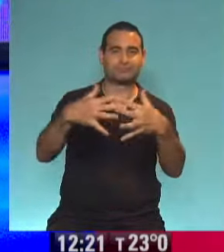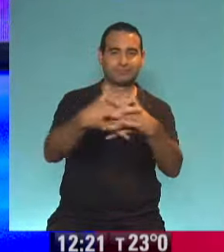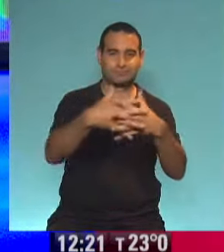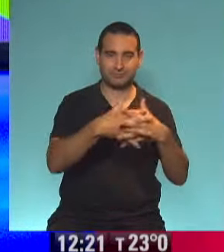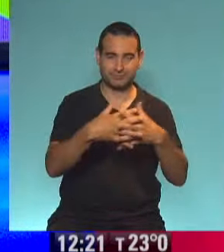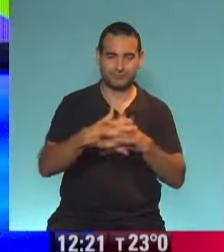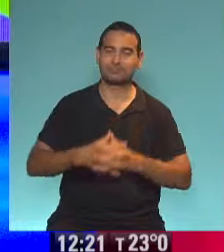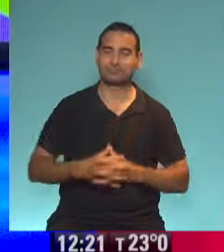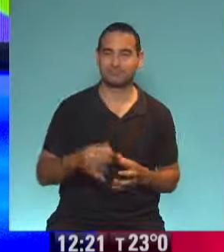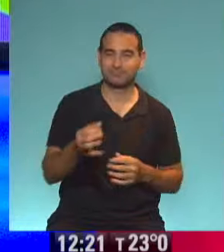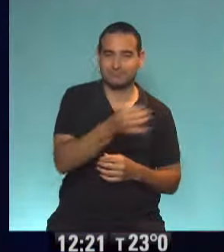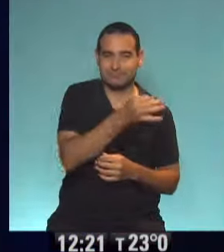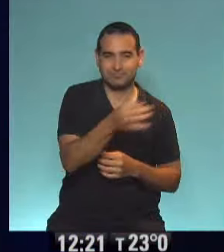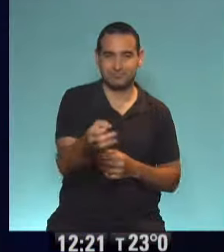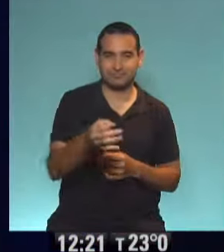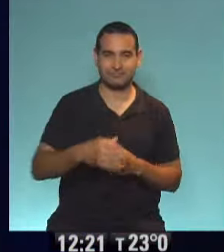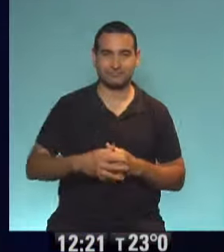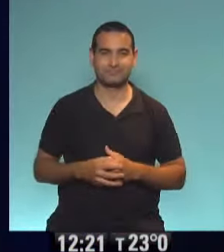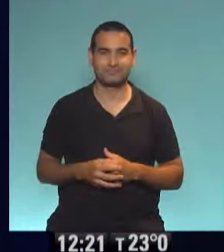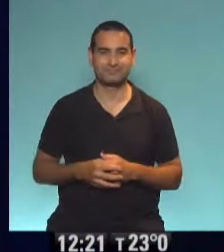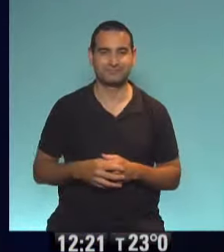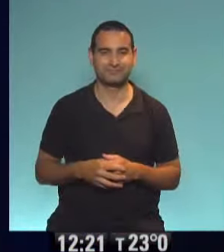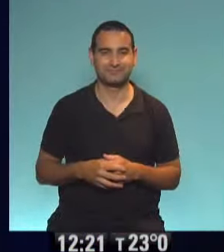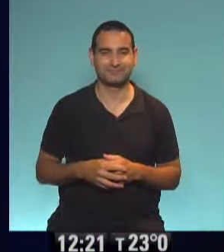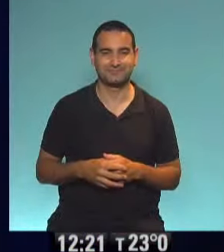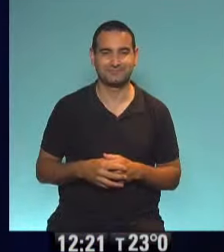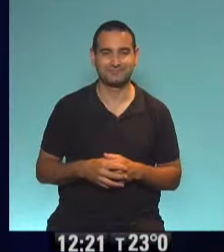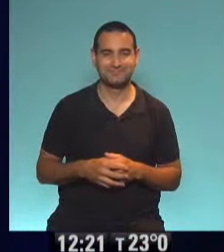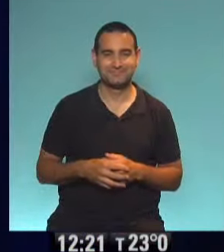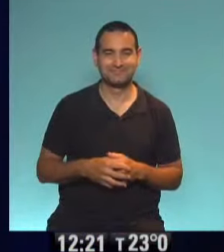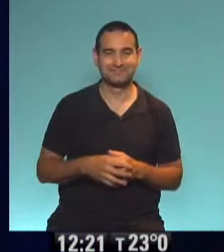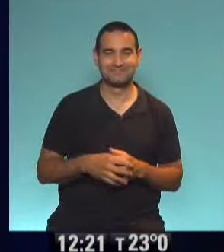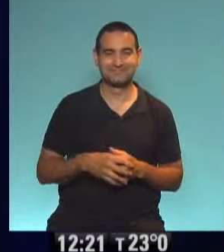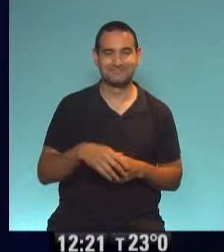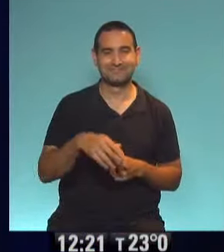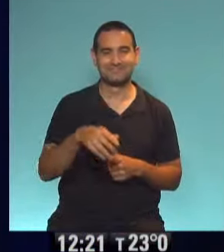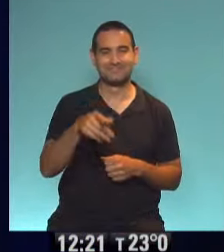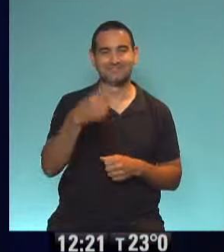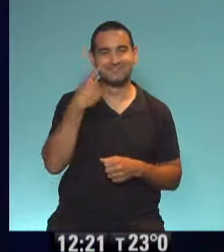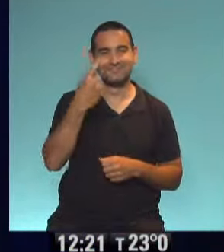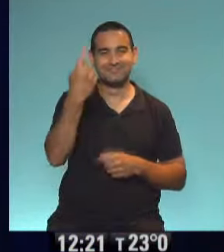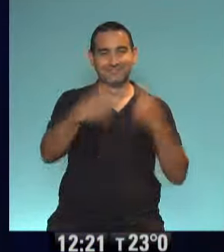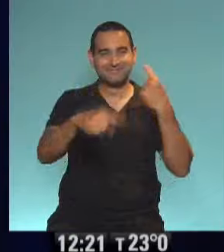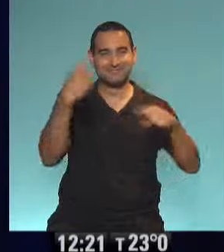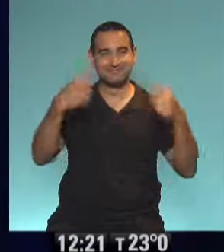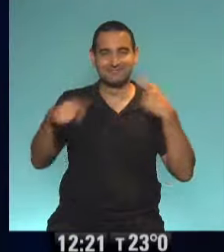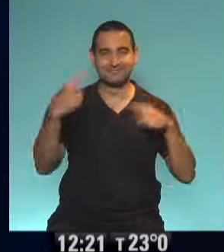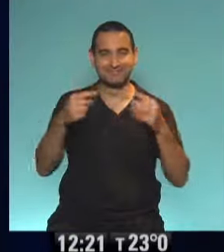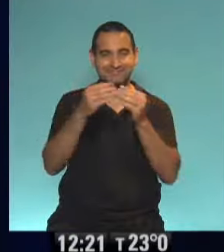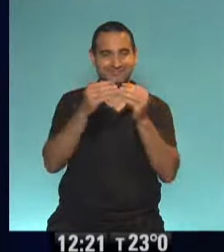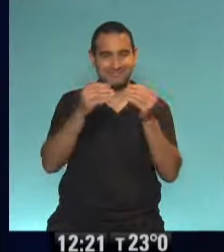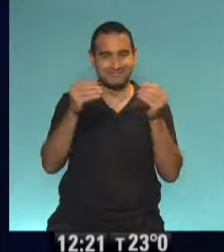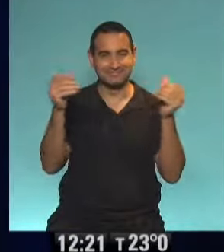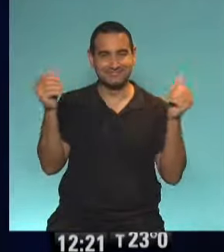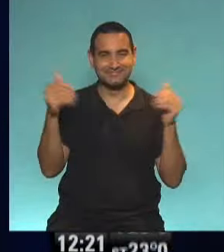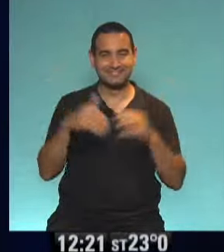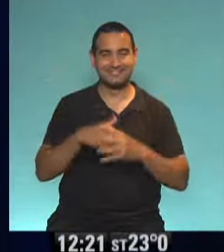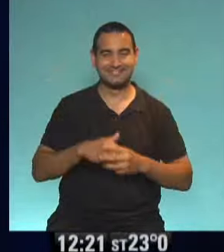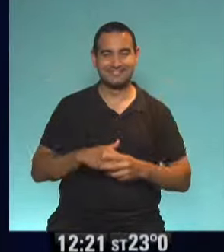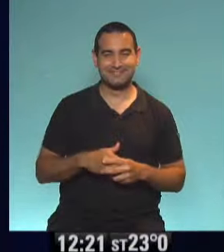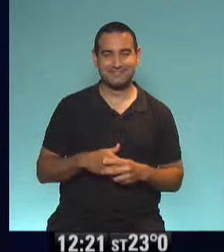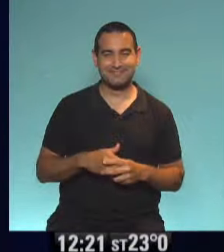este es este. Claro, entonces en esta idea de crisol, lo que dice Caro, desaparecen las diferencias. Todas estas diferencias